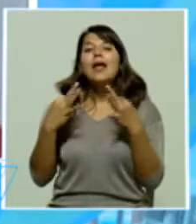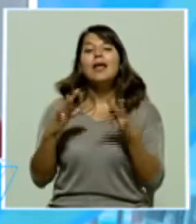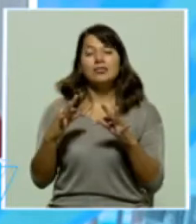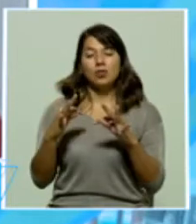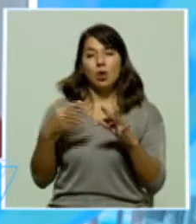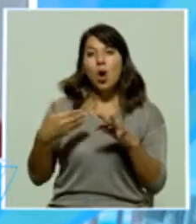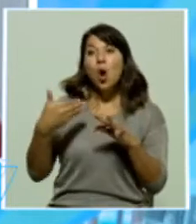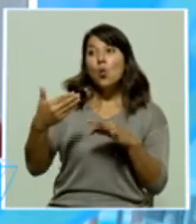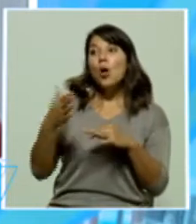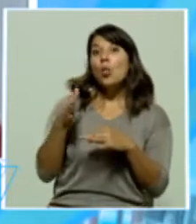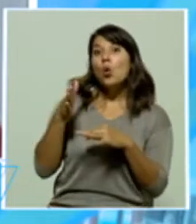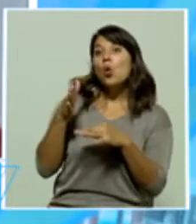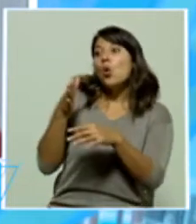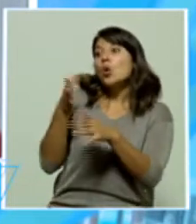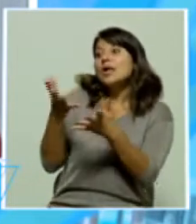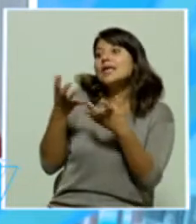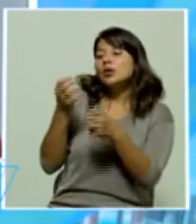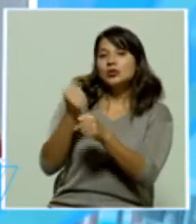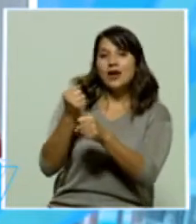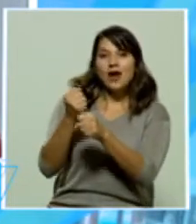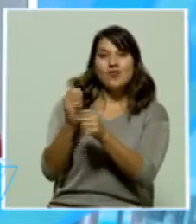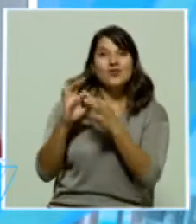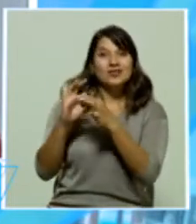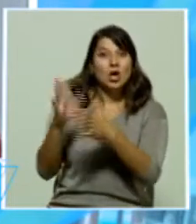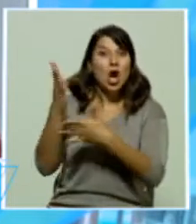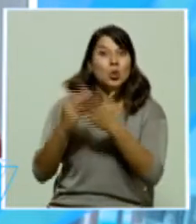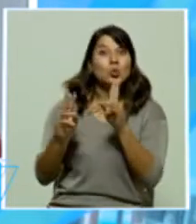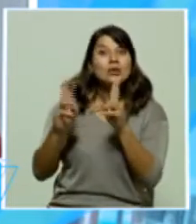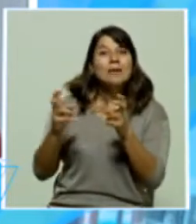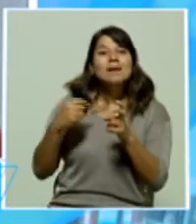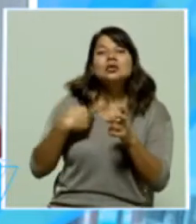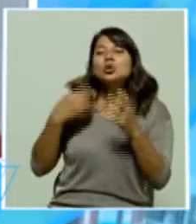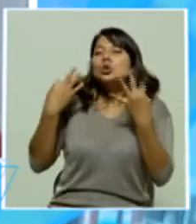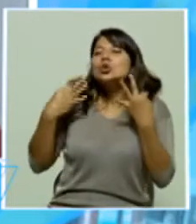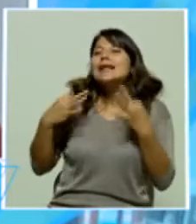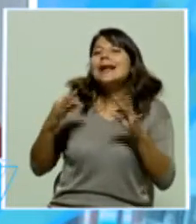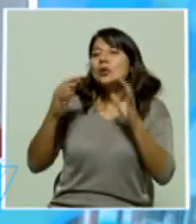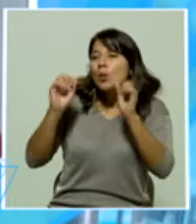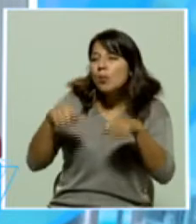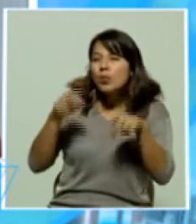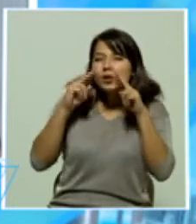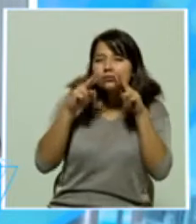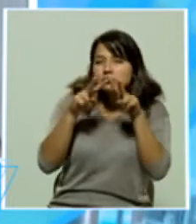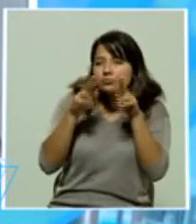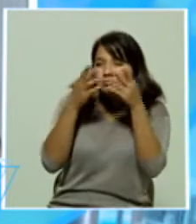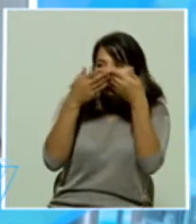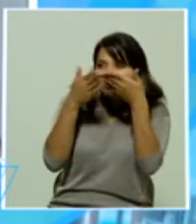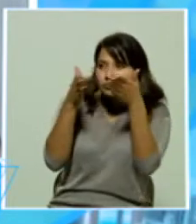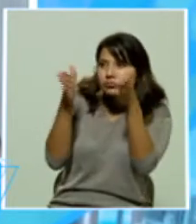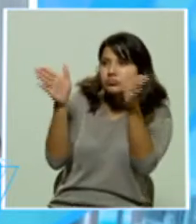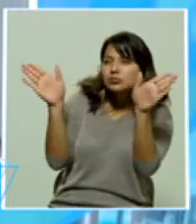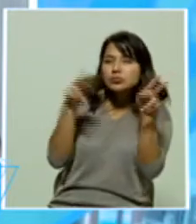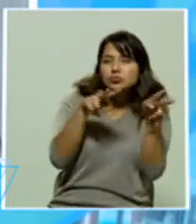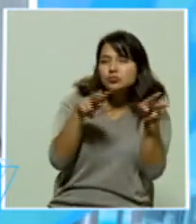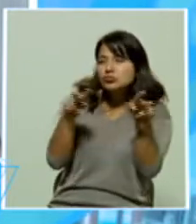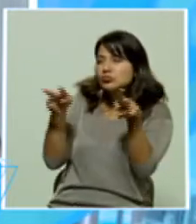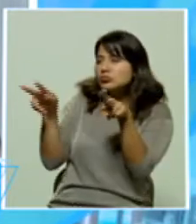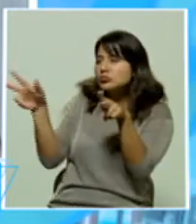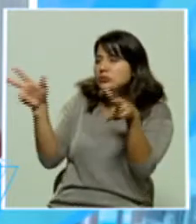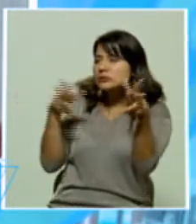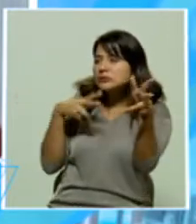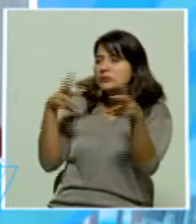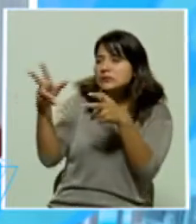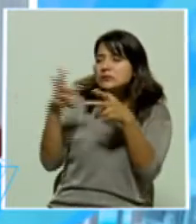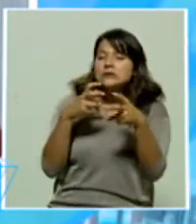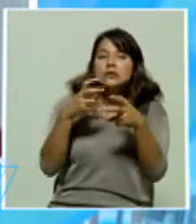voy a trabajar sobre algún tema, tratar de ver todo lo que hay para ofrecer al público algo